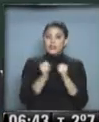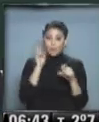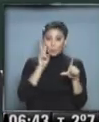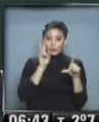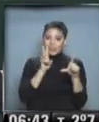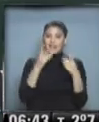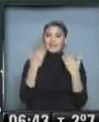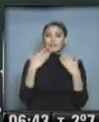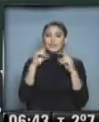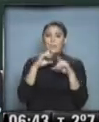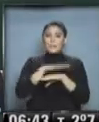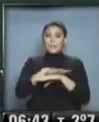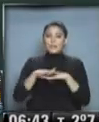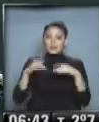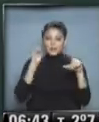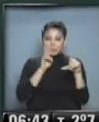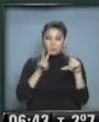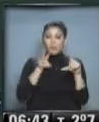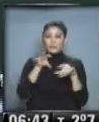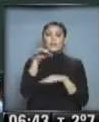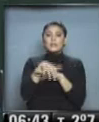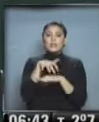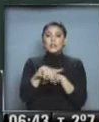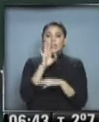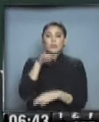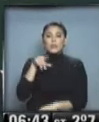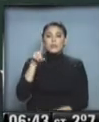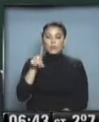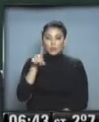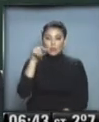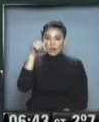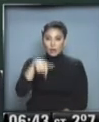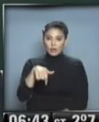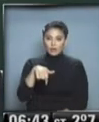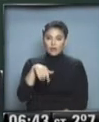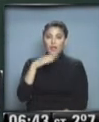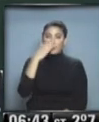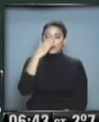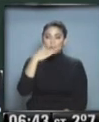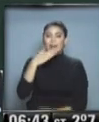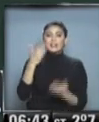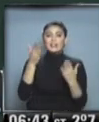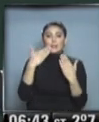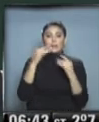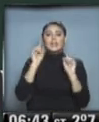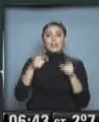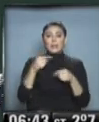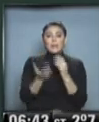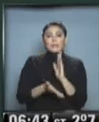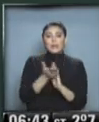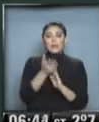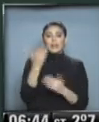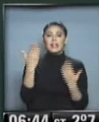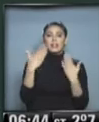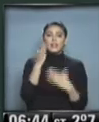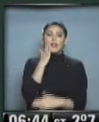Miren la temperatura mínima en el sur de Misiones, 1 grado bajo cero en estos momentos. Luego las temperaturas se irán recuperando aquí también, pero quedará una tarde